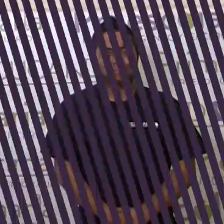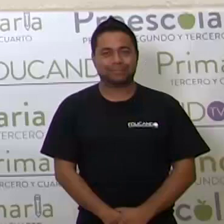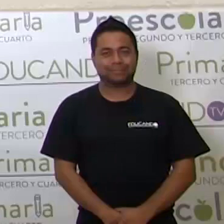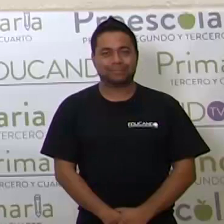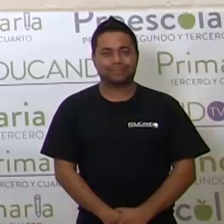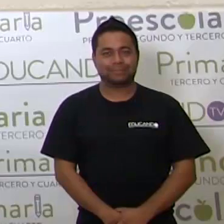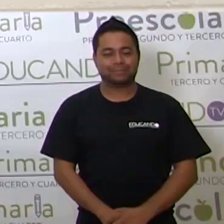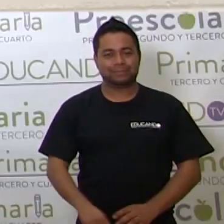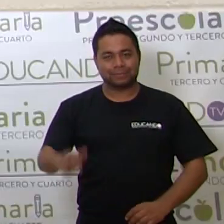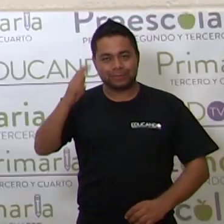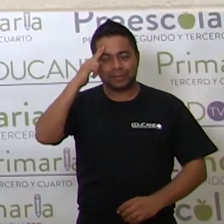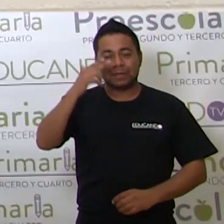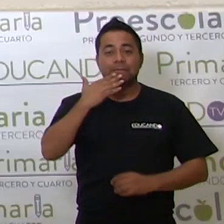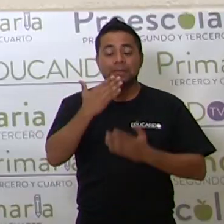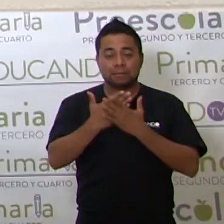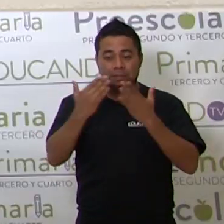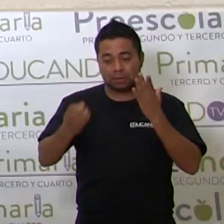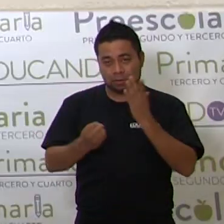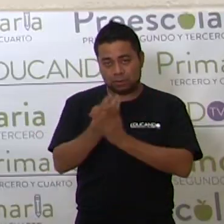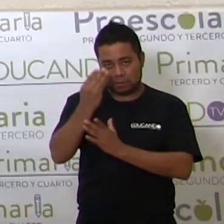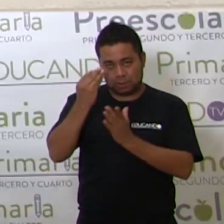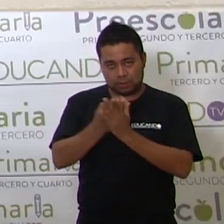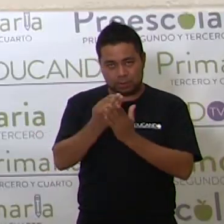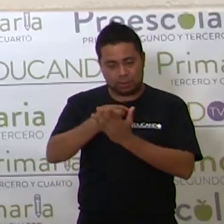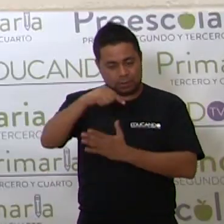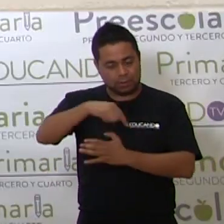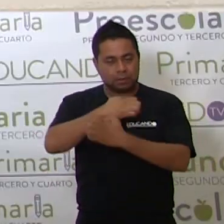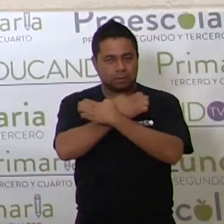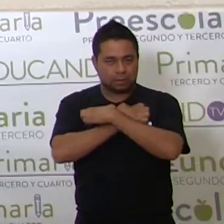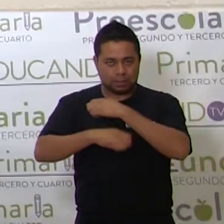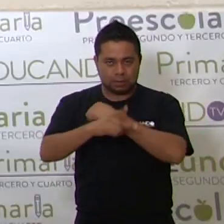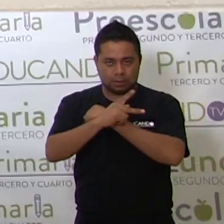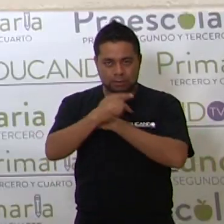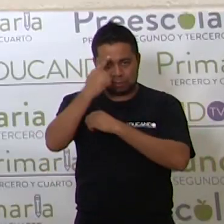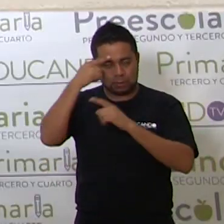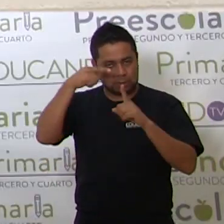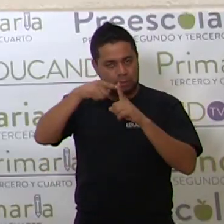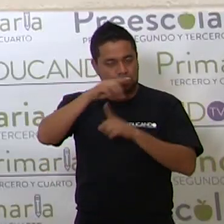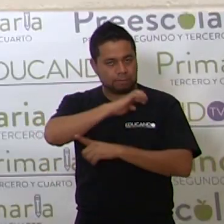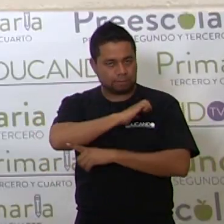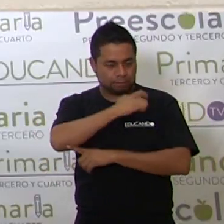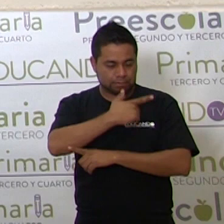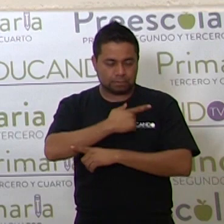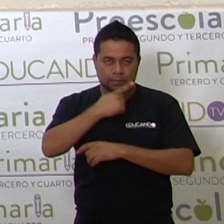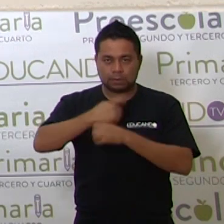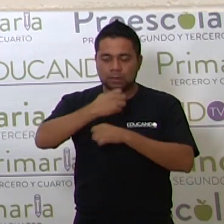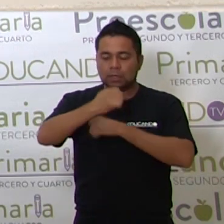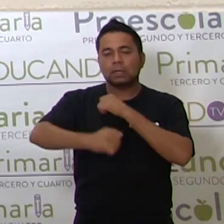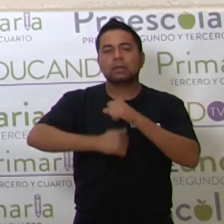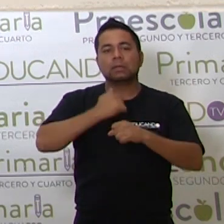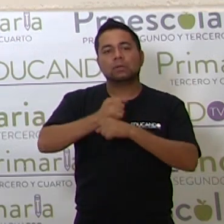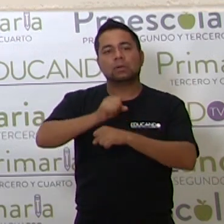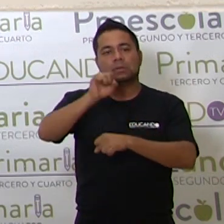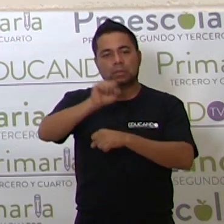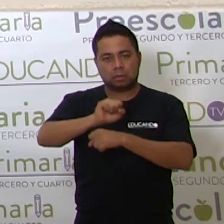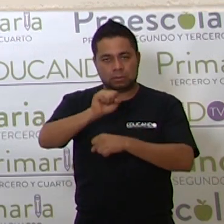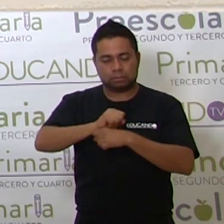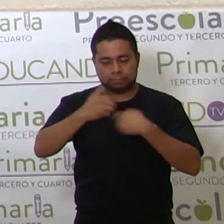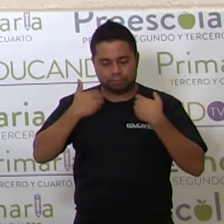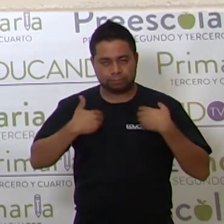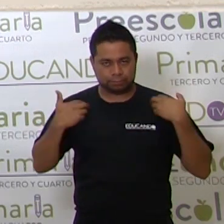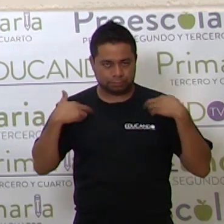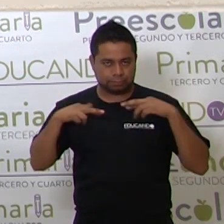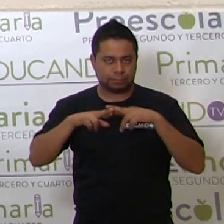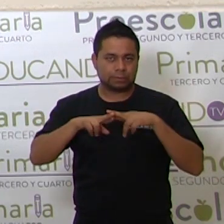hola que tal bienvenidos a una nueva sesión de educando tve en la materia de español de primer grado de secundaria soy la maestra